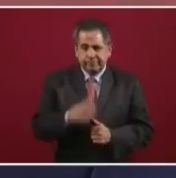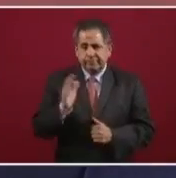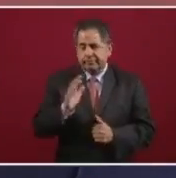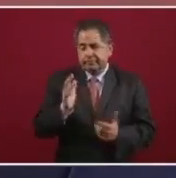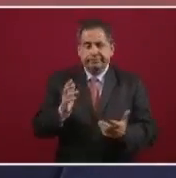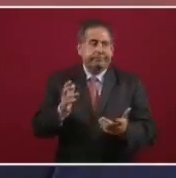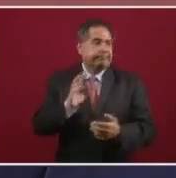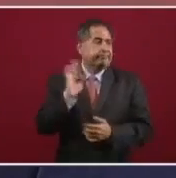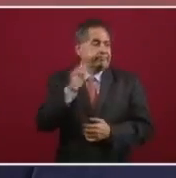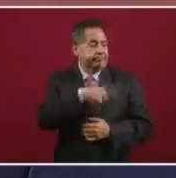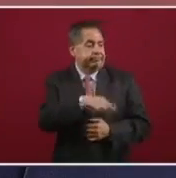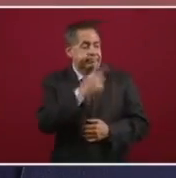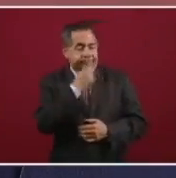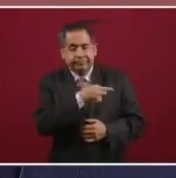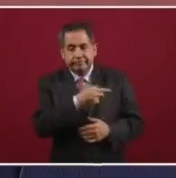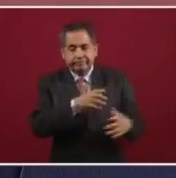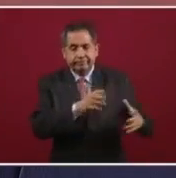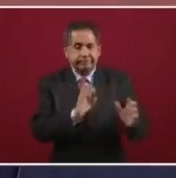esos